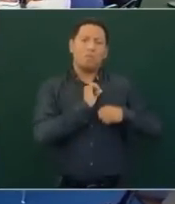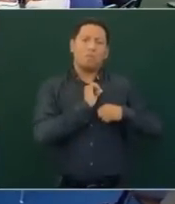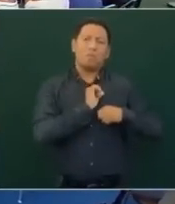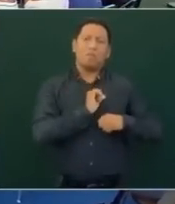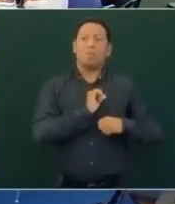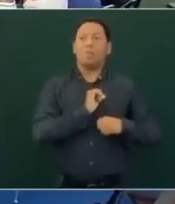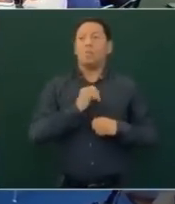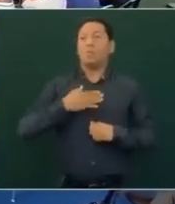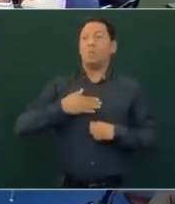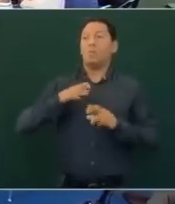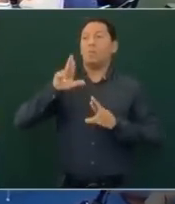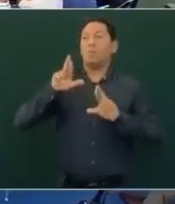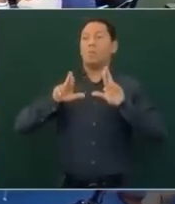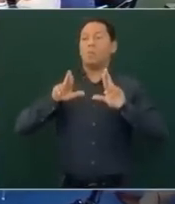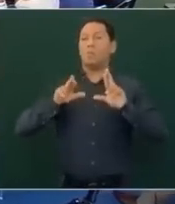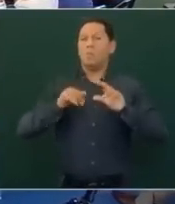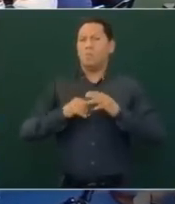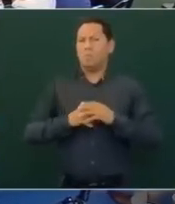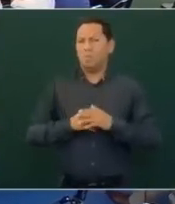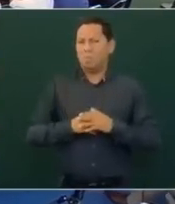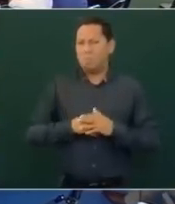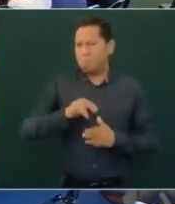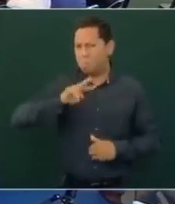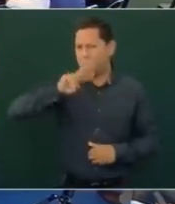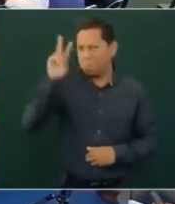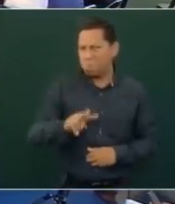como escenografía.